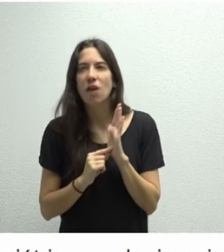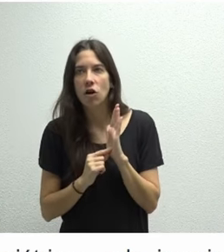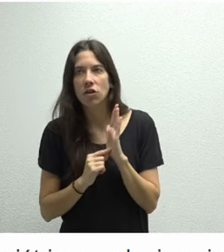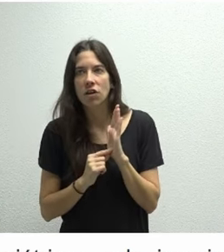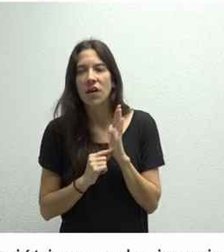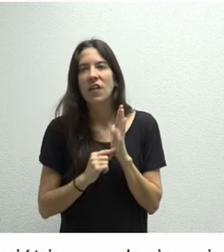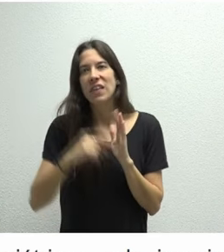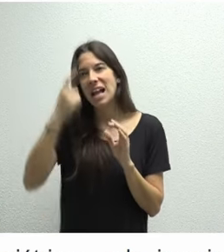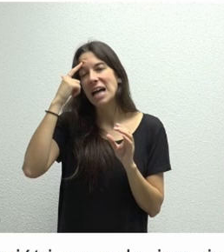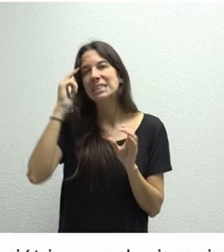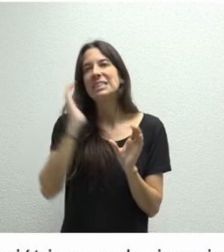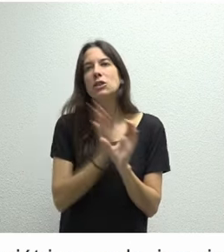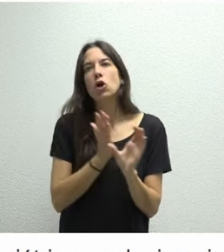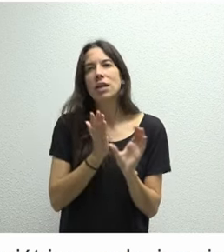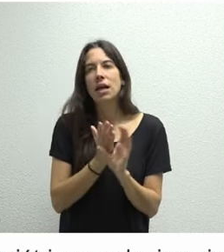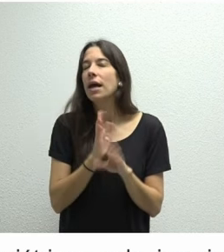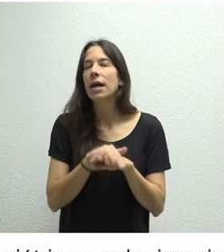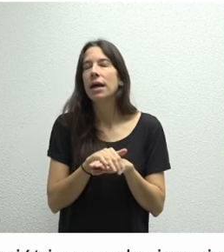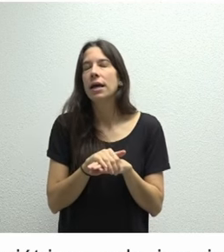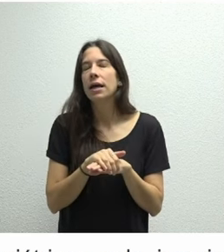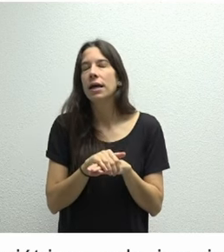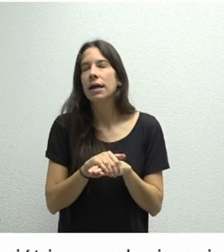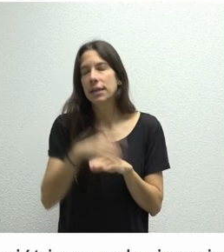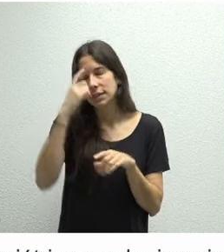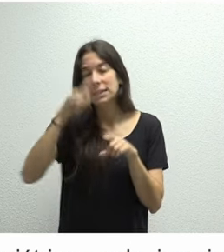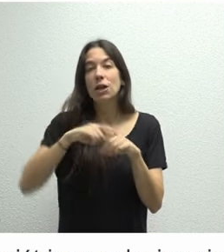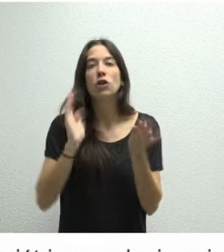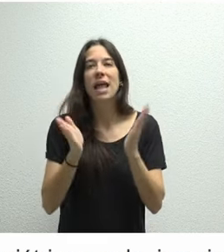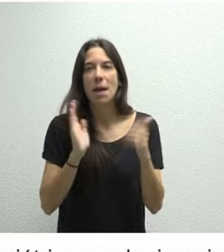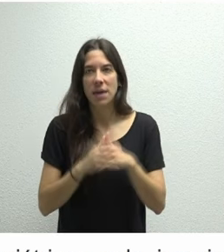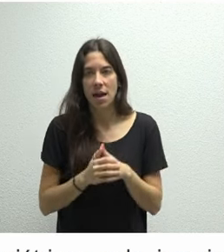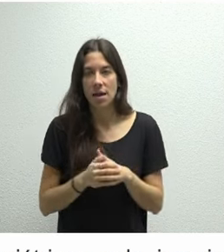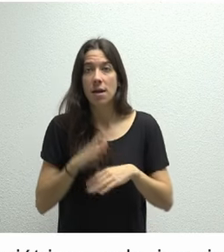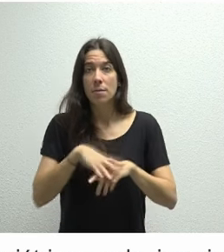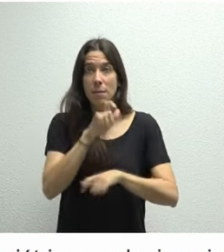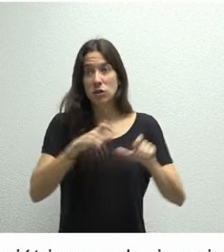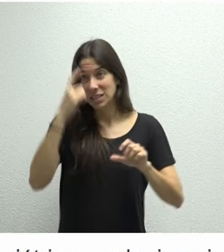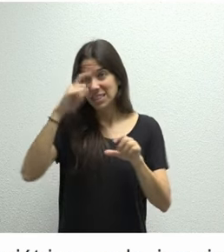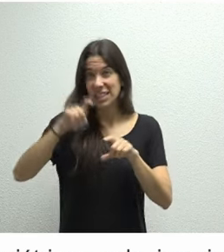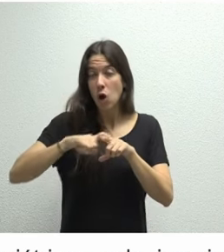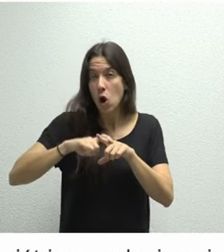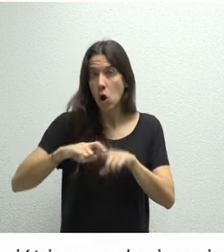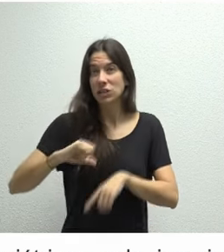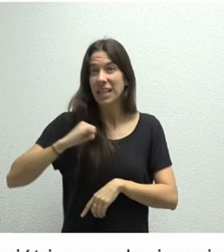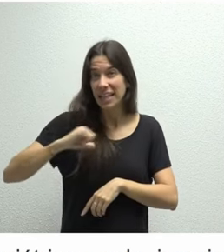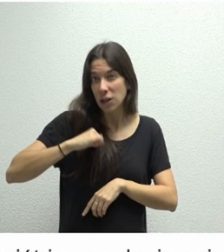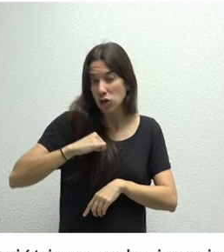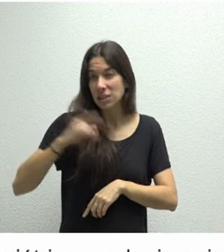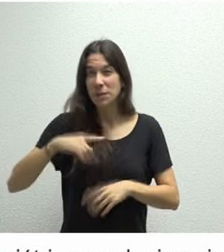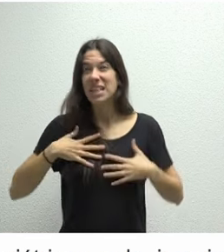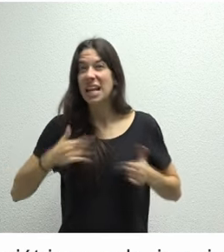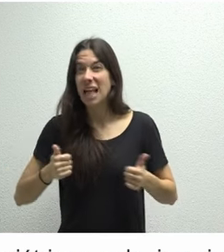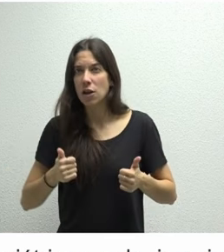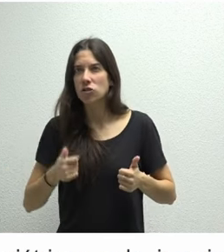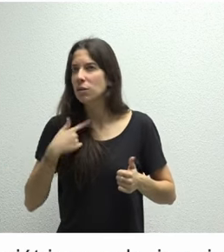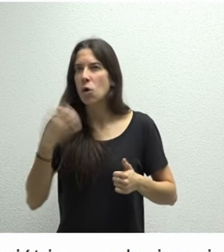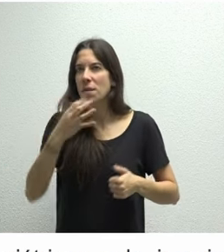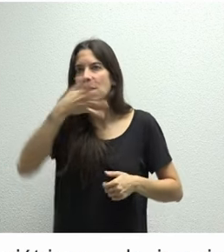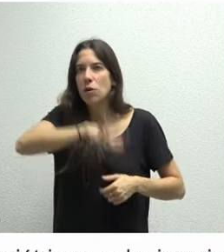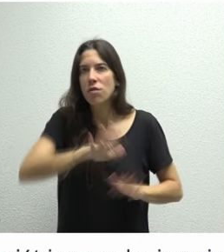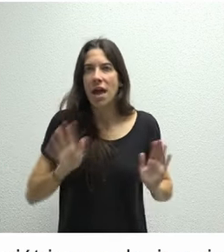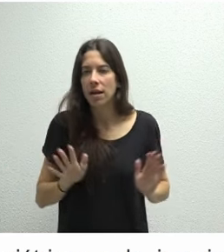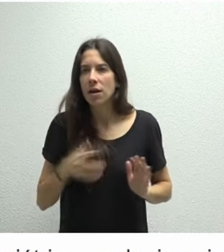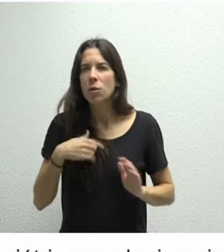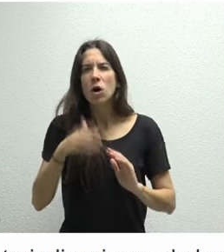querella a los psicólogos clínicos y lo que sea los sanitarios vale es decir cómo que no hay psicoterapia